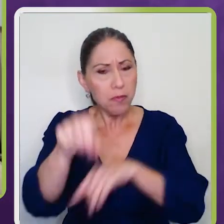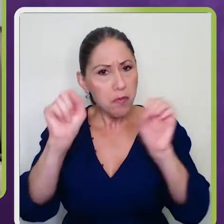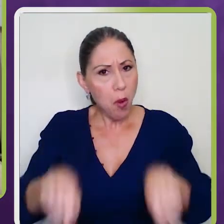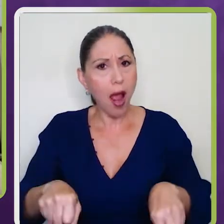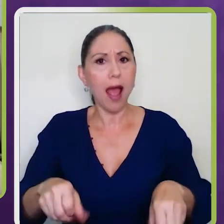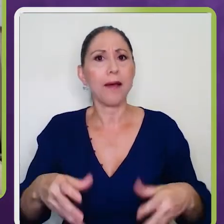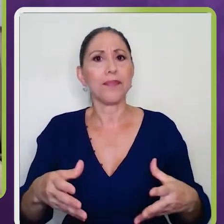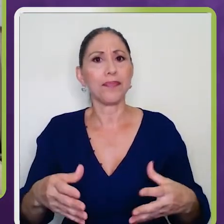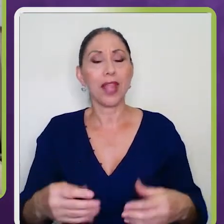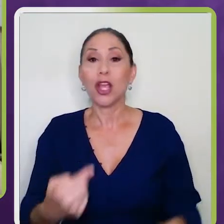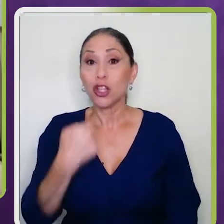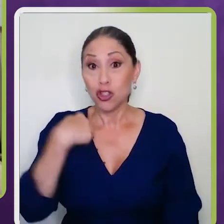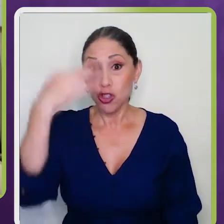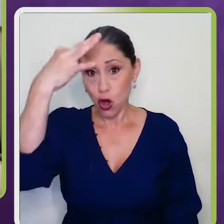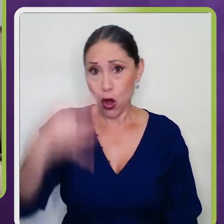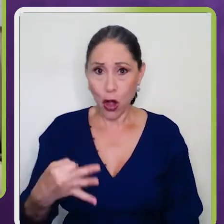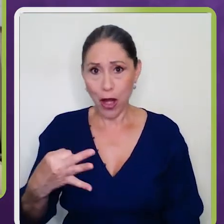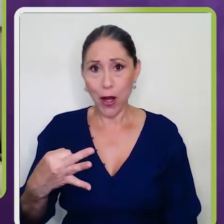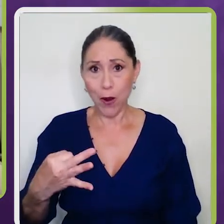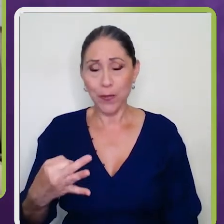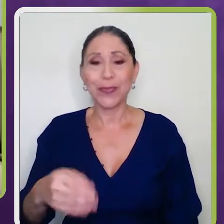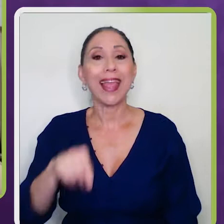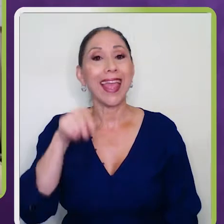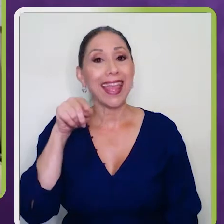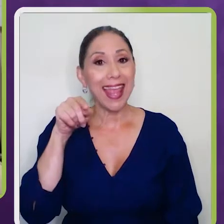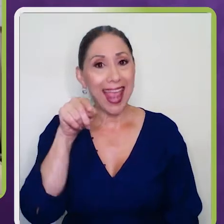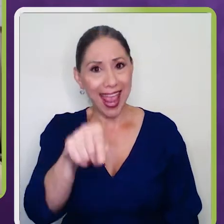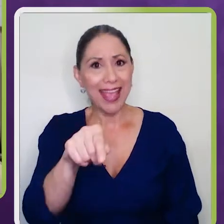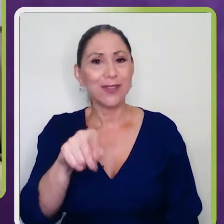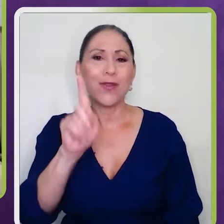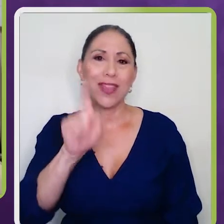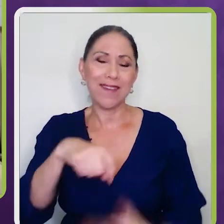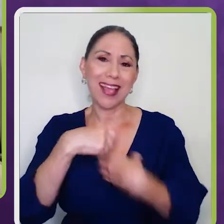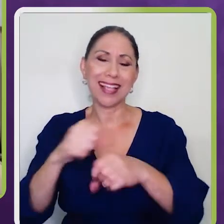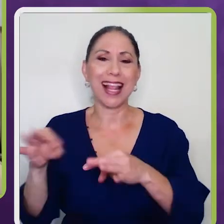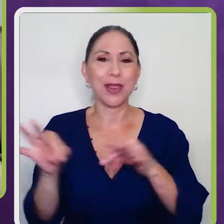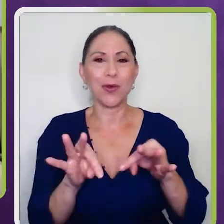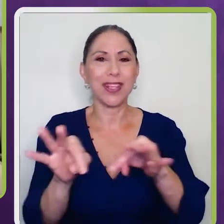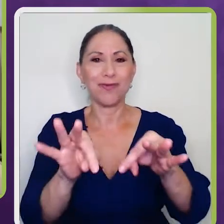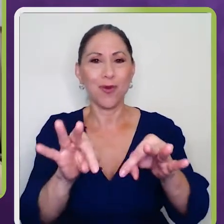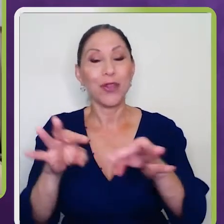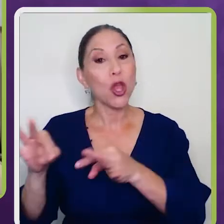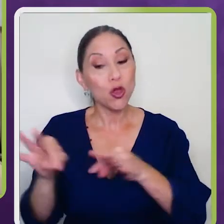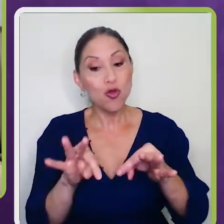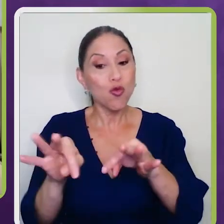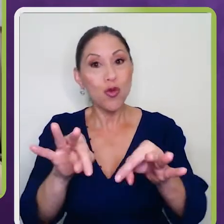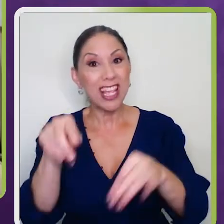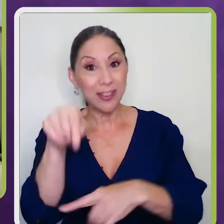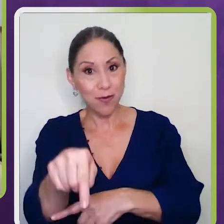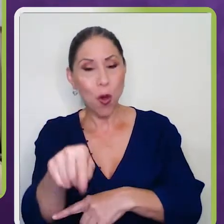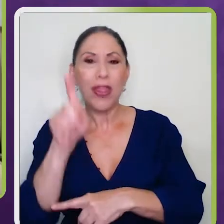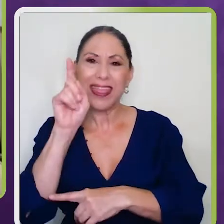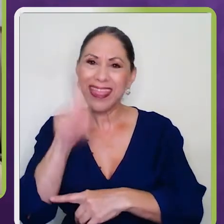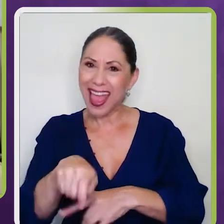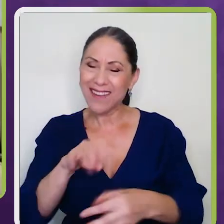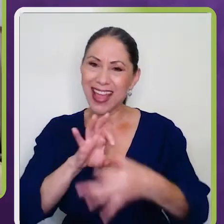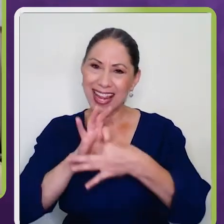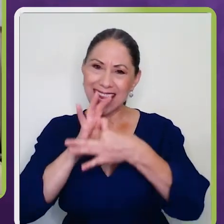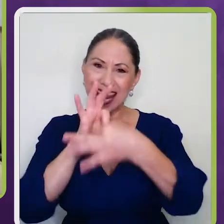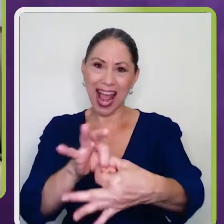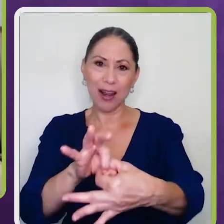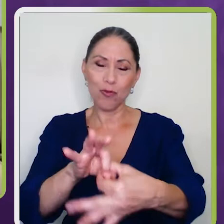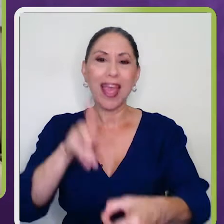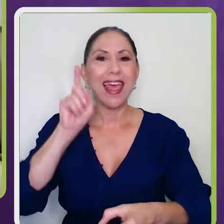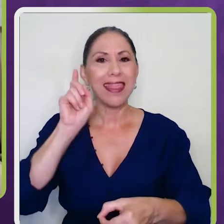definitivamente yo creo que es el que debería ser el turismo. El turismo debería estar totalmente ligado